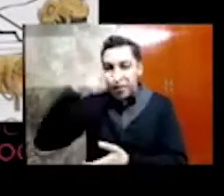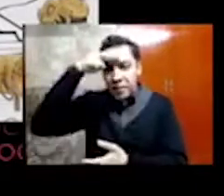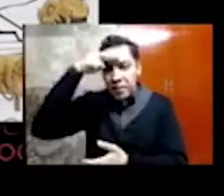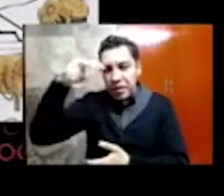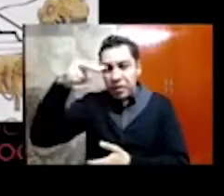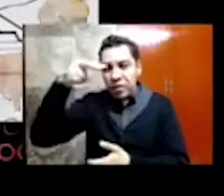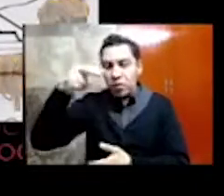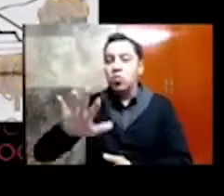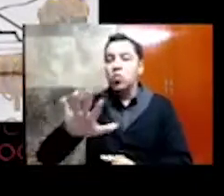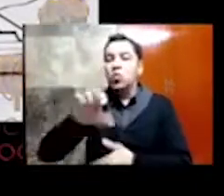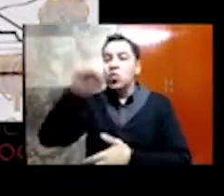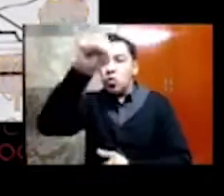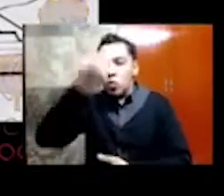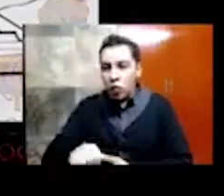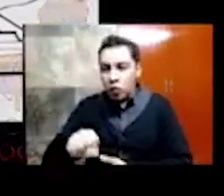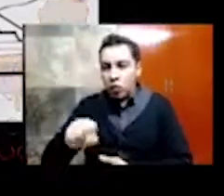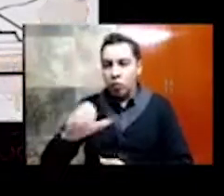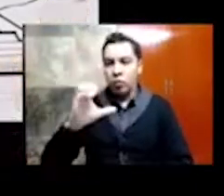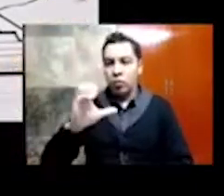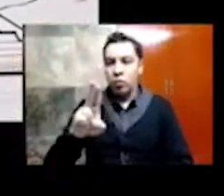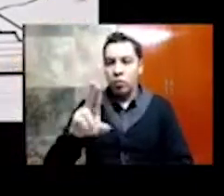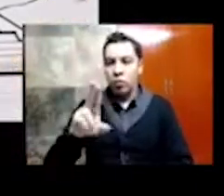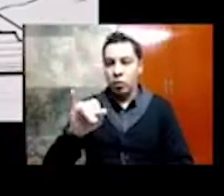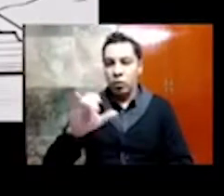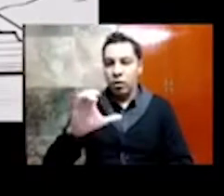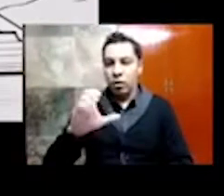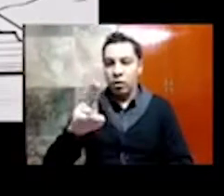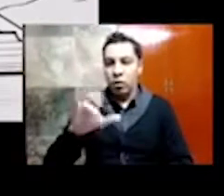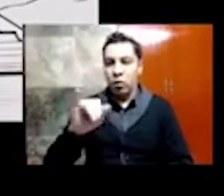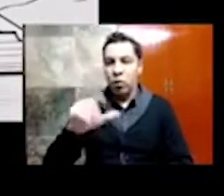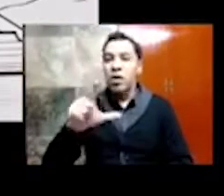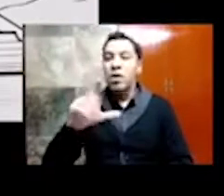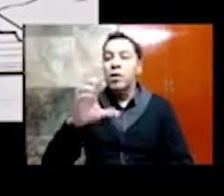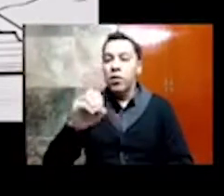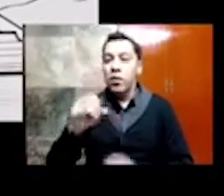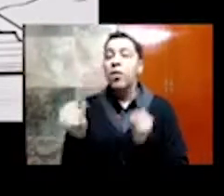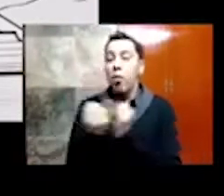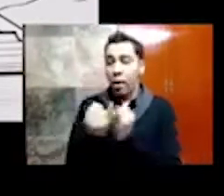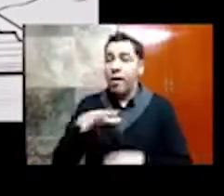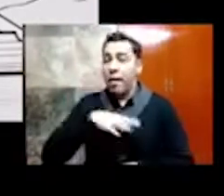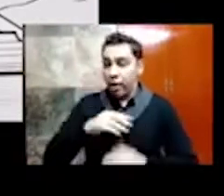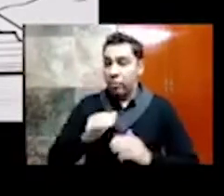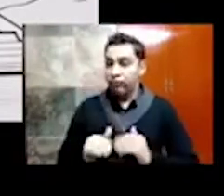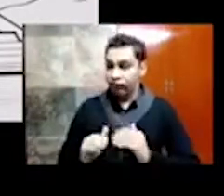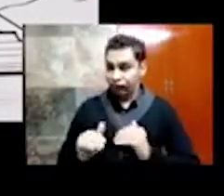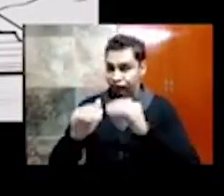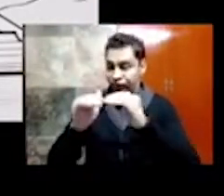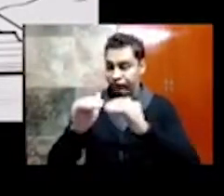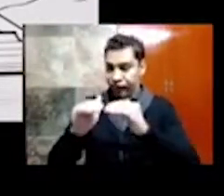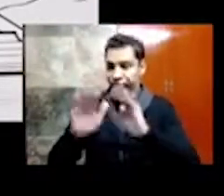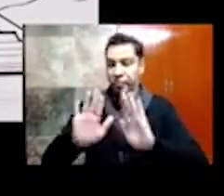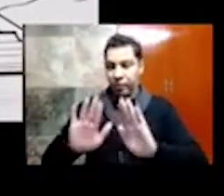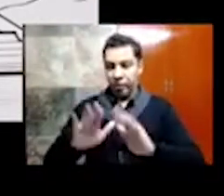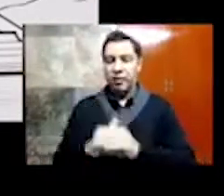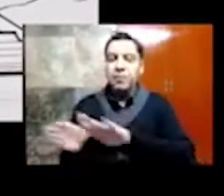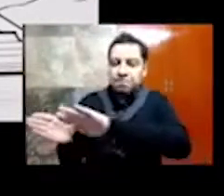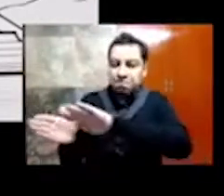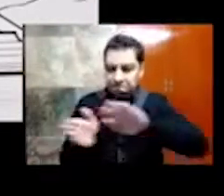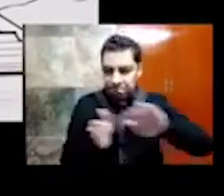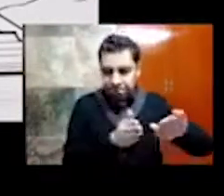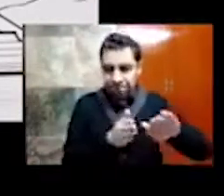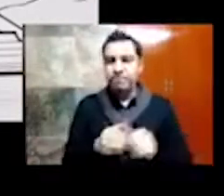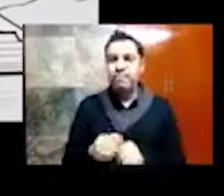otros ejemplares de la arquitectura monumental. Por ejemplo, el diámetro del basamento circular de